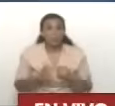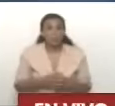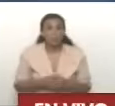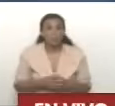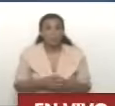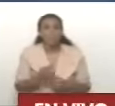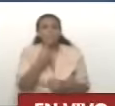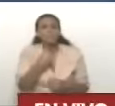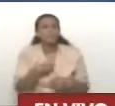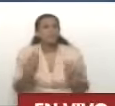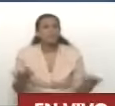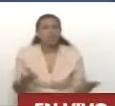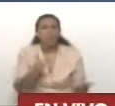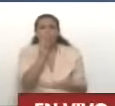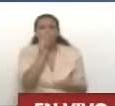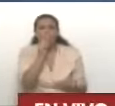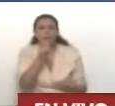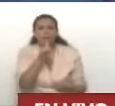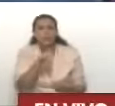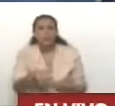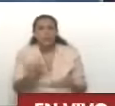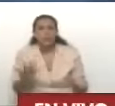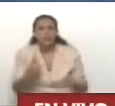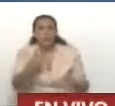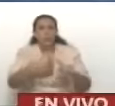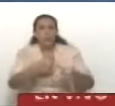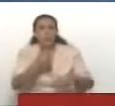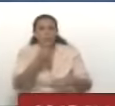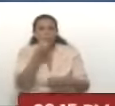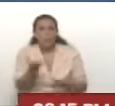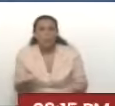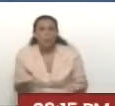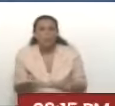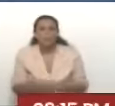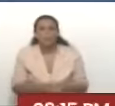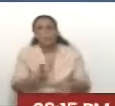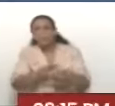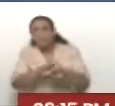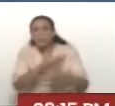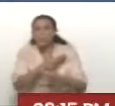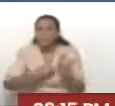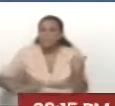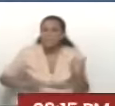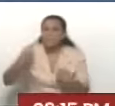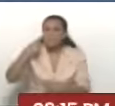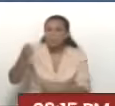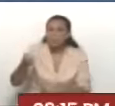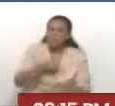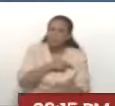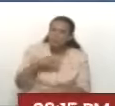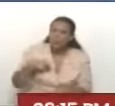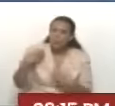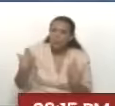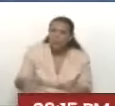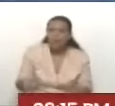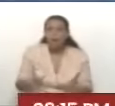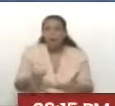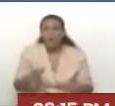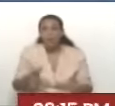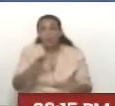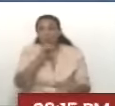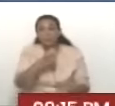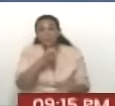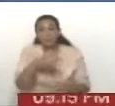¿Qué me dice, Wilfredo? ¿Cuál es tu reporte? Cuéntame. Bueno, mi comandante jefe, nosotros tenemos aquí un